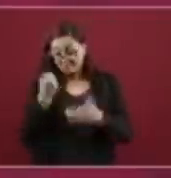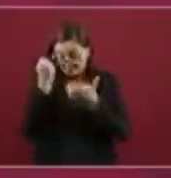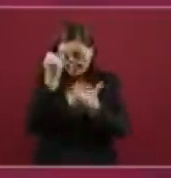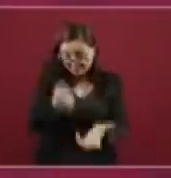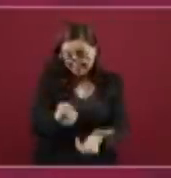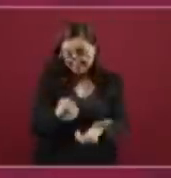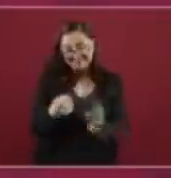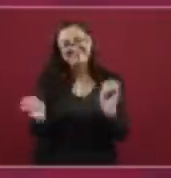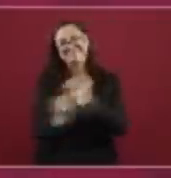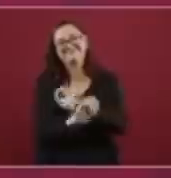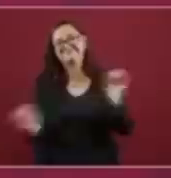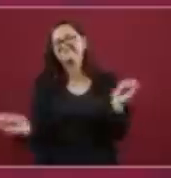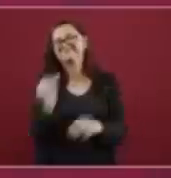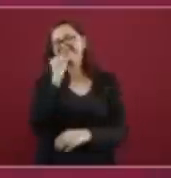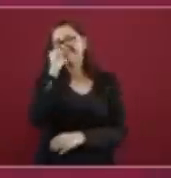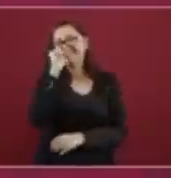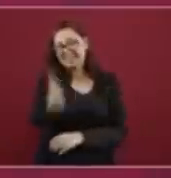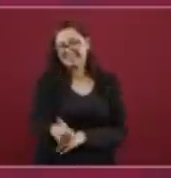no se aplicaba.